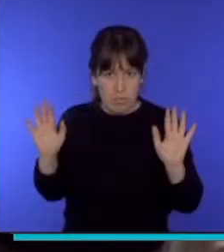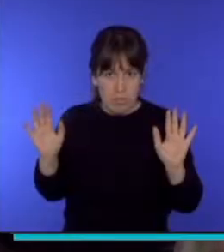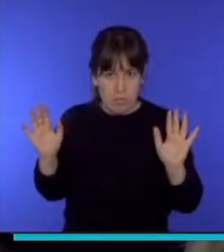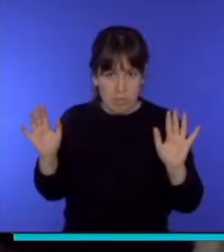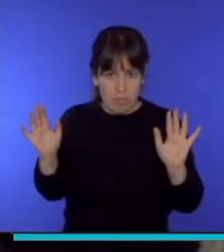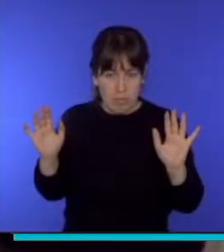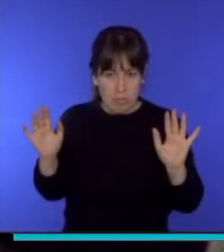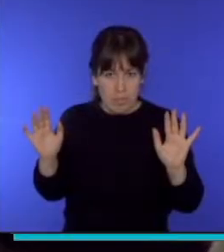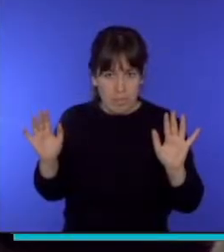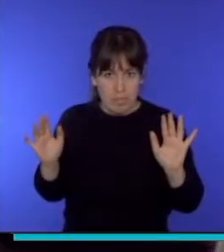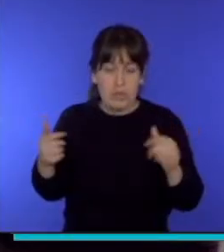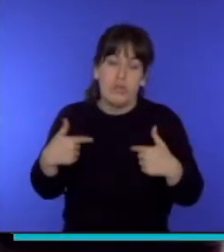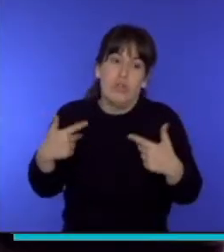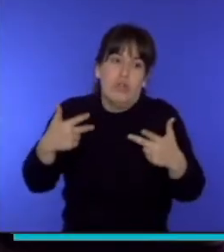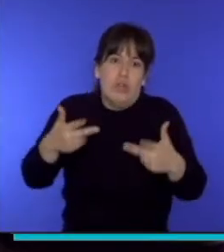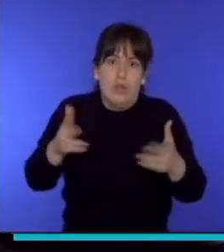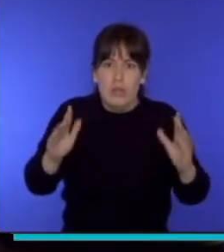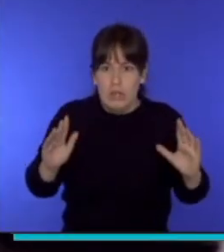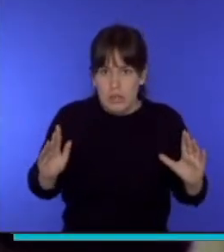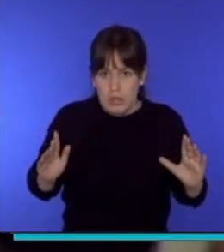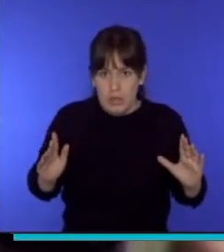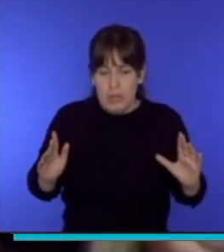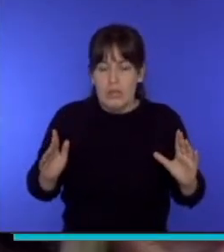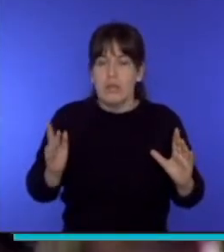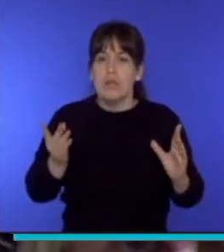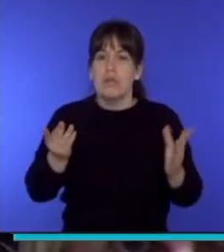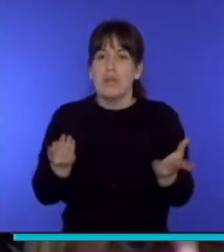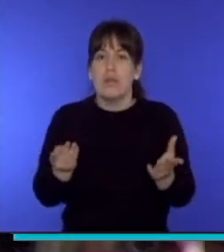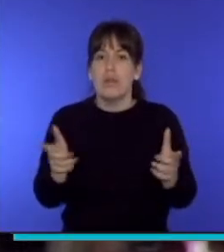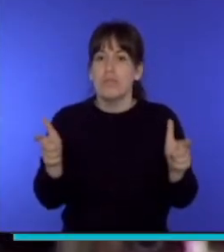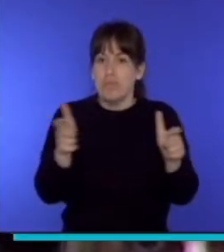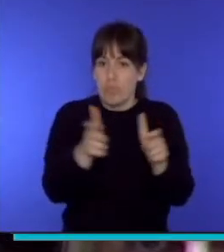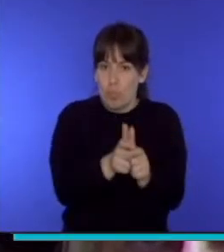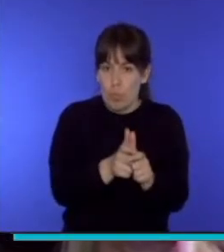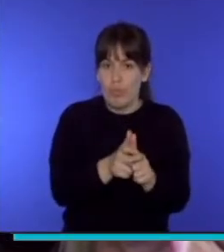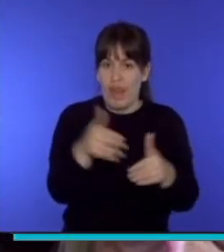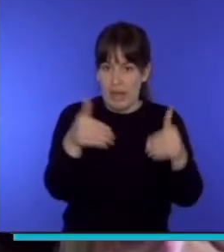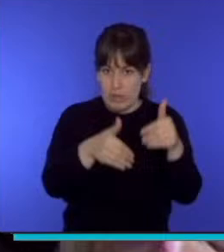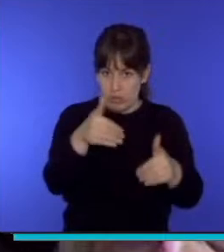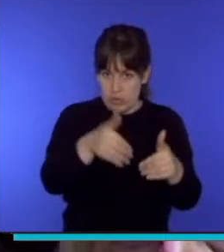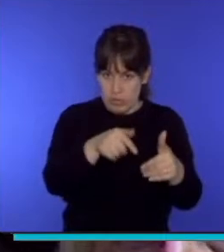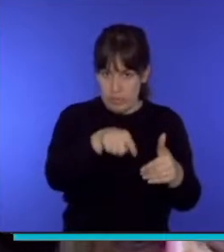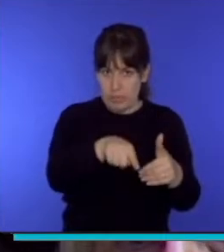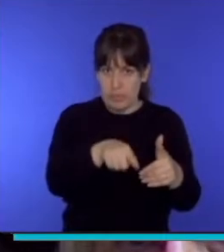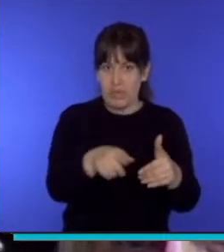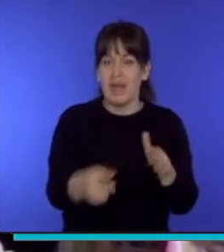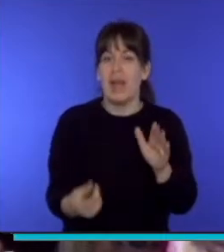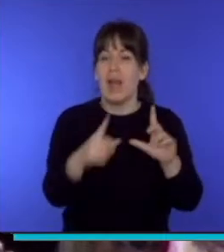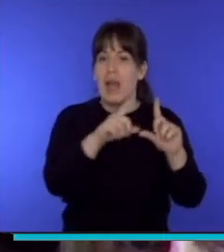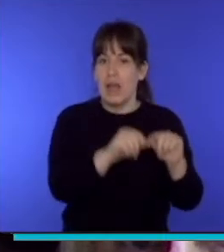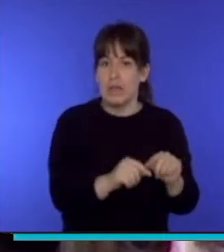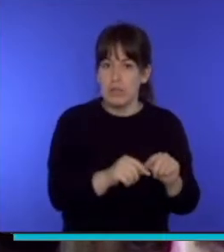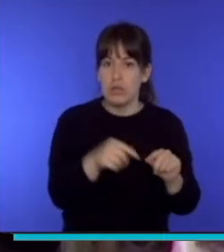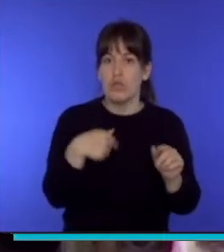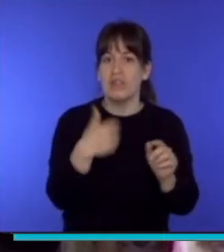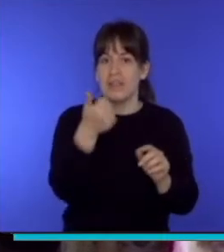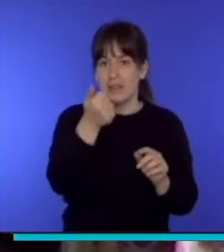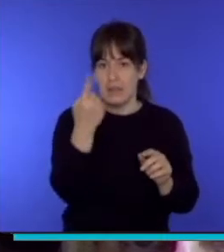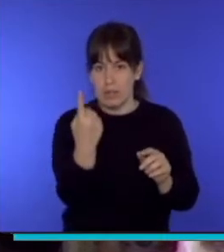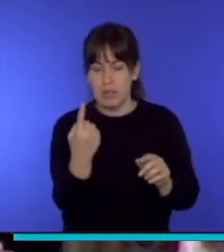Entonces, lo que digo es, la Junta Electoral tiene un artículo, que es el artículo 61